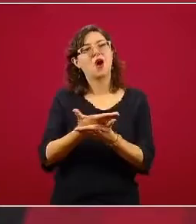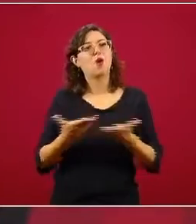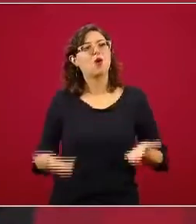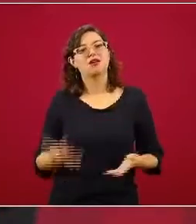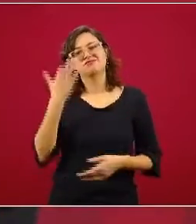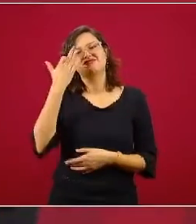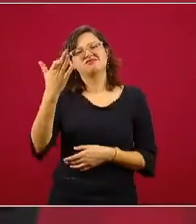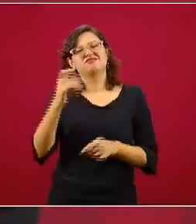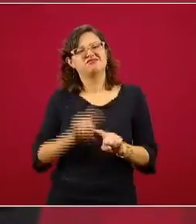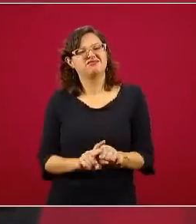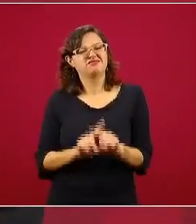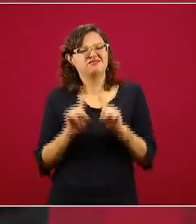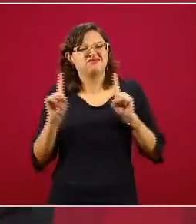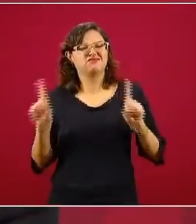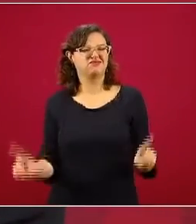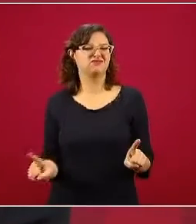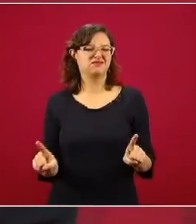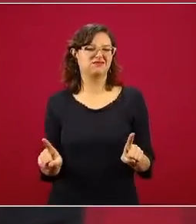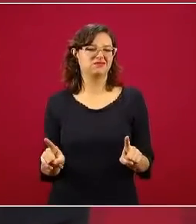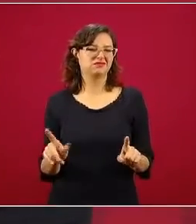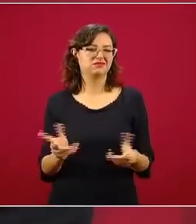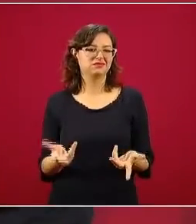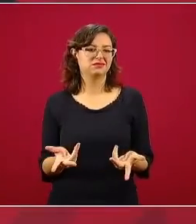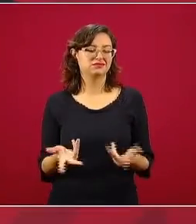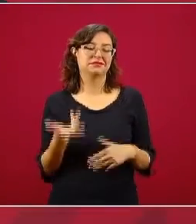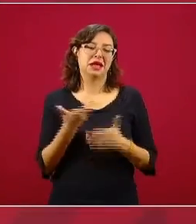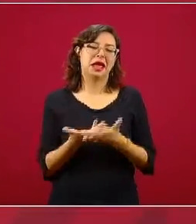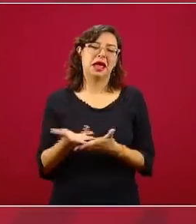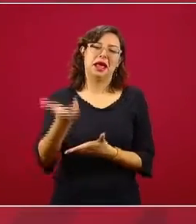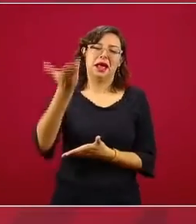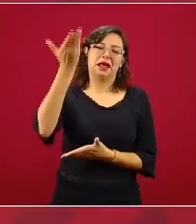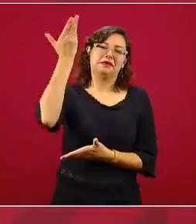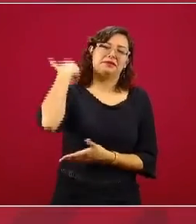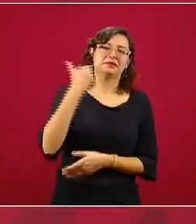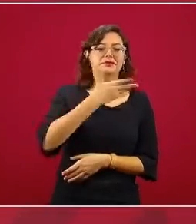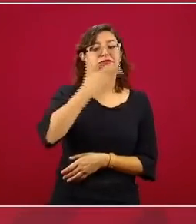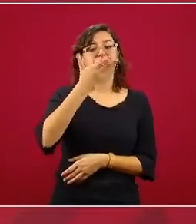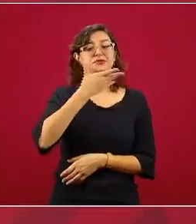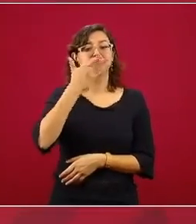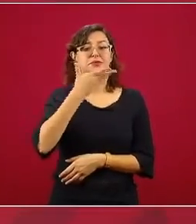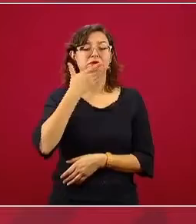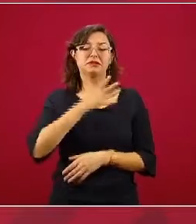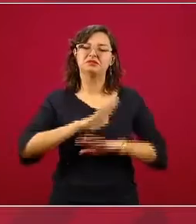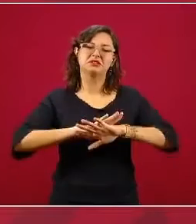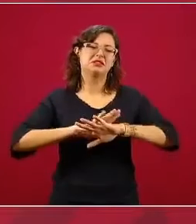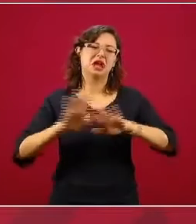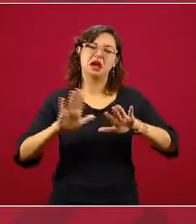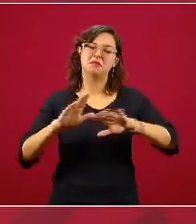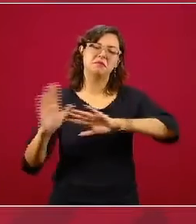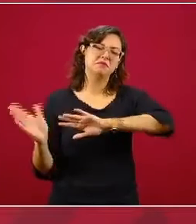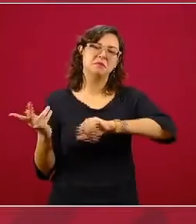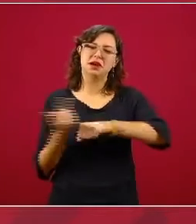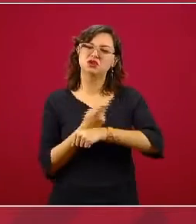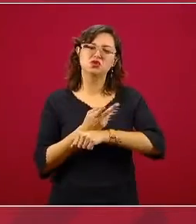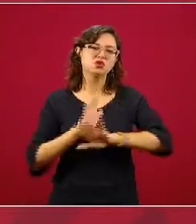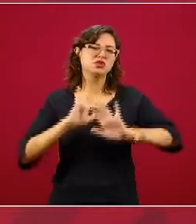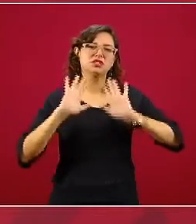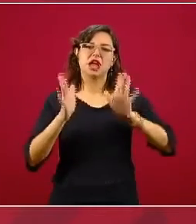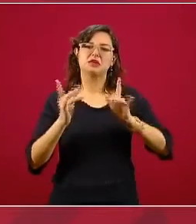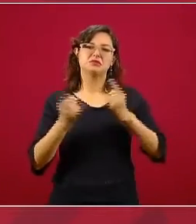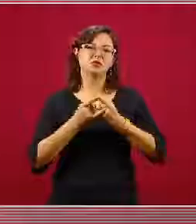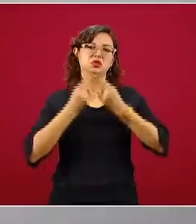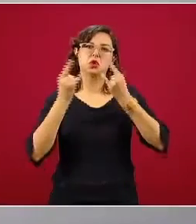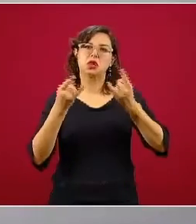Ya eso pasó a la historia, al basurero de la historia. Entonces, sí, diálogo, por lo que